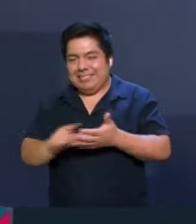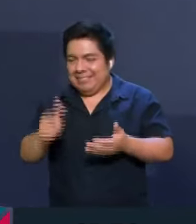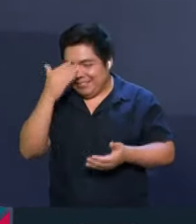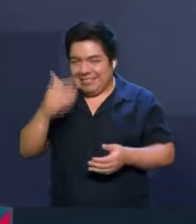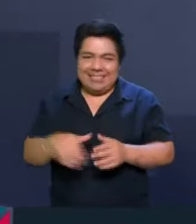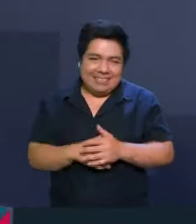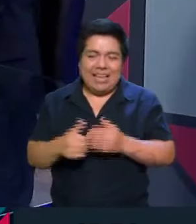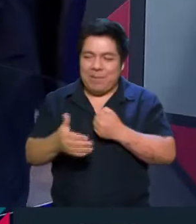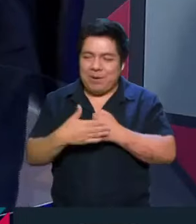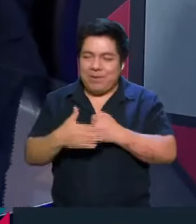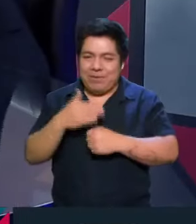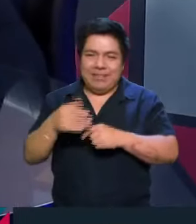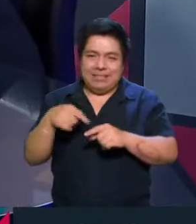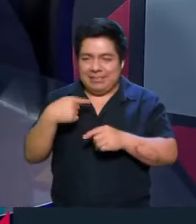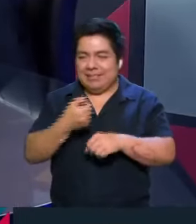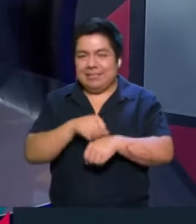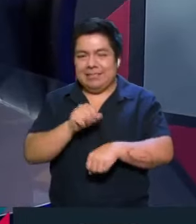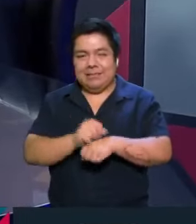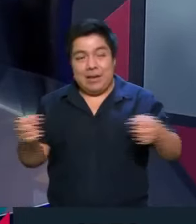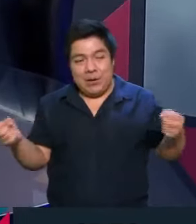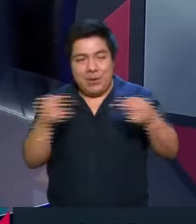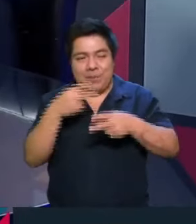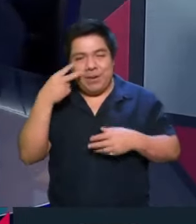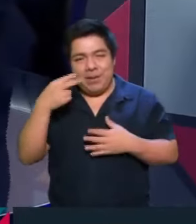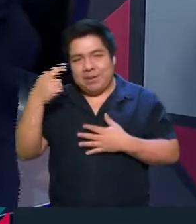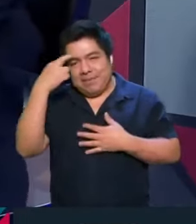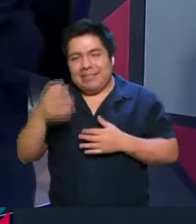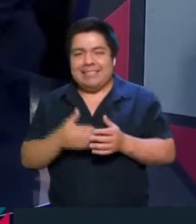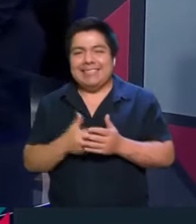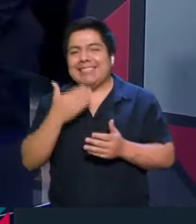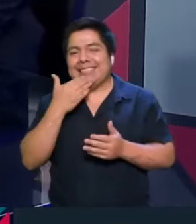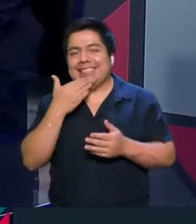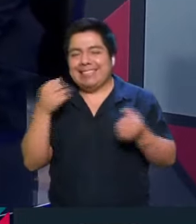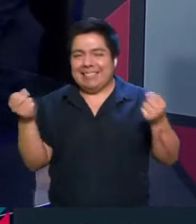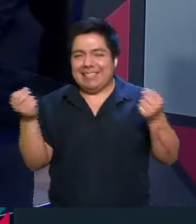próxima semana. Sí, mi querido, sí, sí. Nos, maestro, vemos por muchas acá. Muchas gracias. La ahí próxima estamos. Semana. Nos vemos la próxima semana. Excelente.